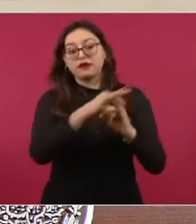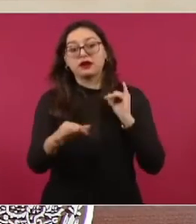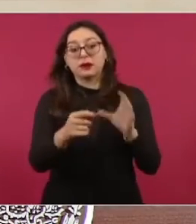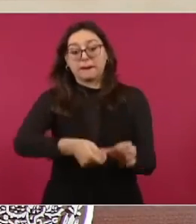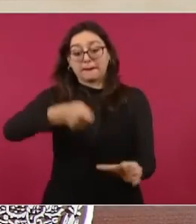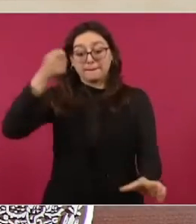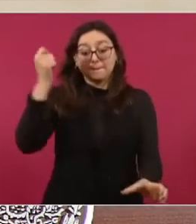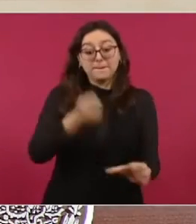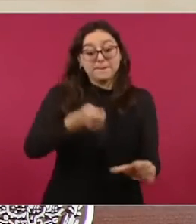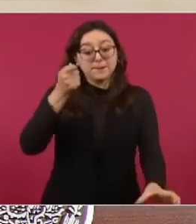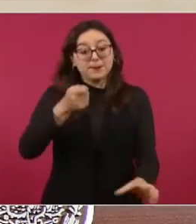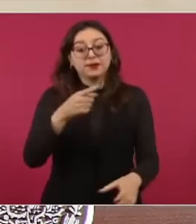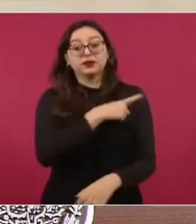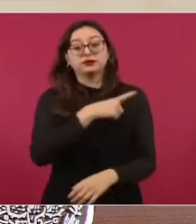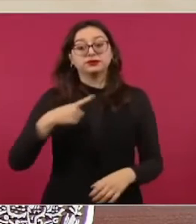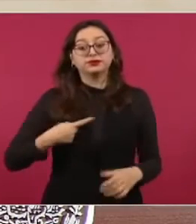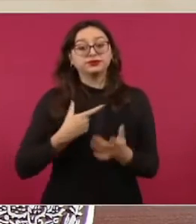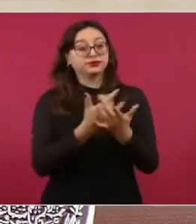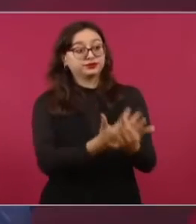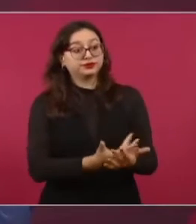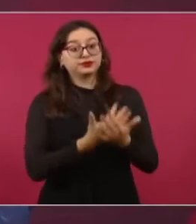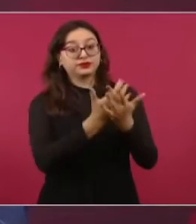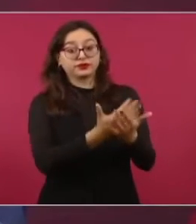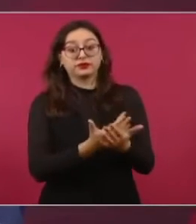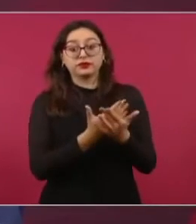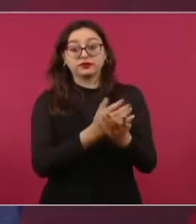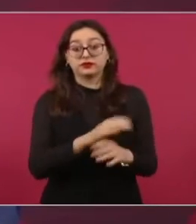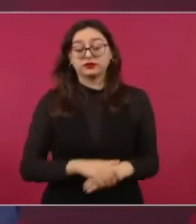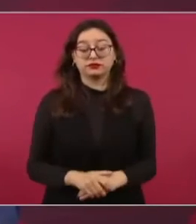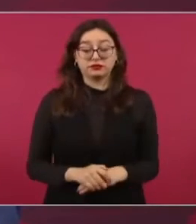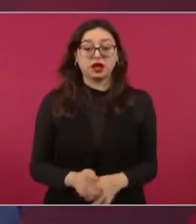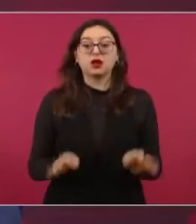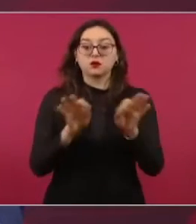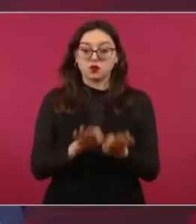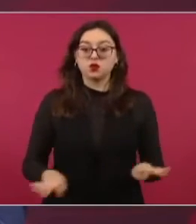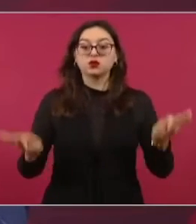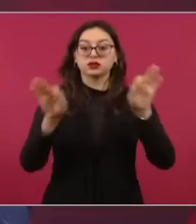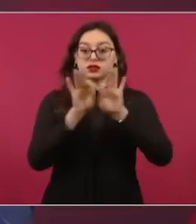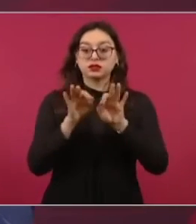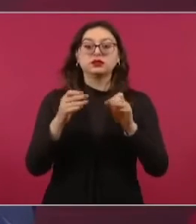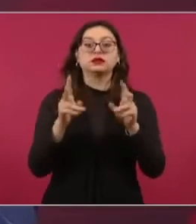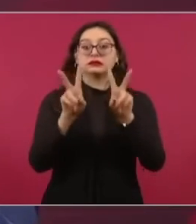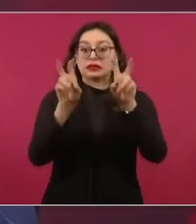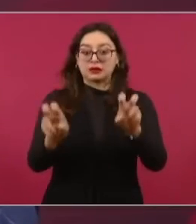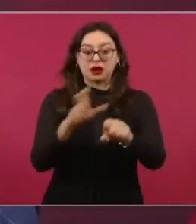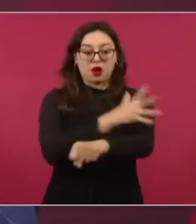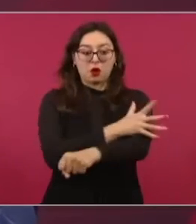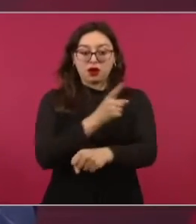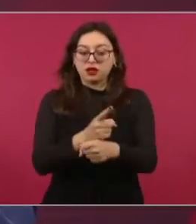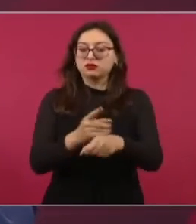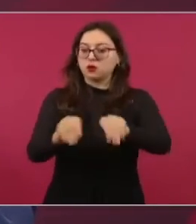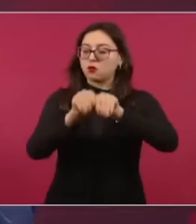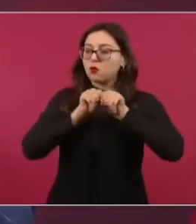Es muy importante que se trate el tema, que no se oculte,